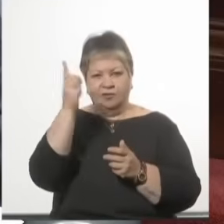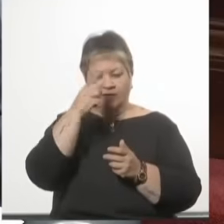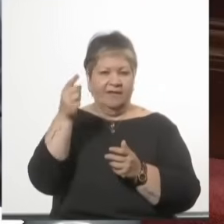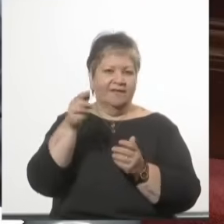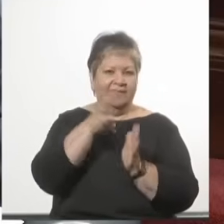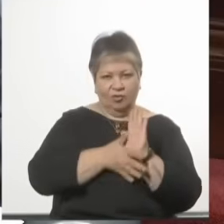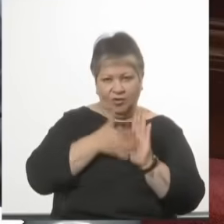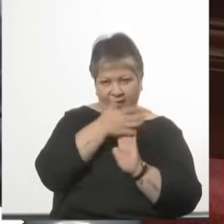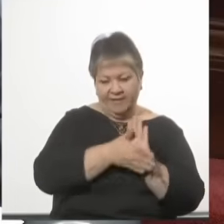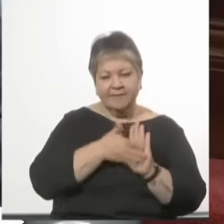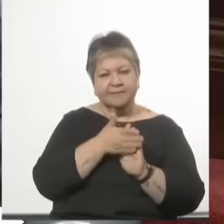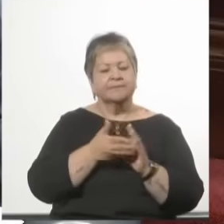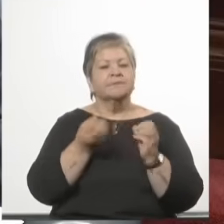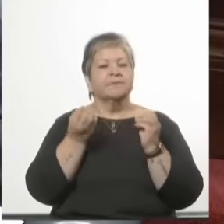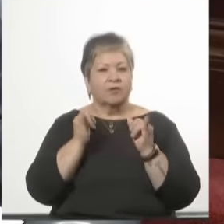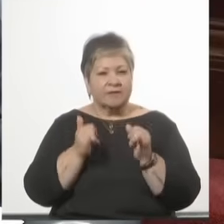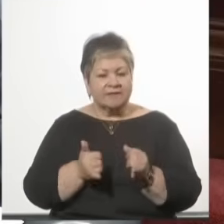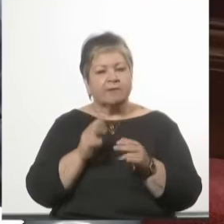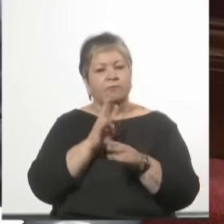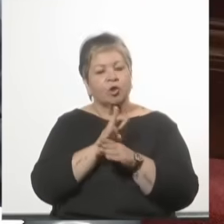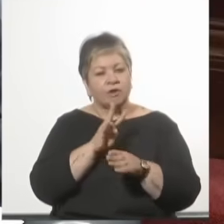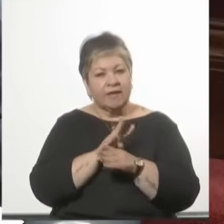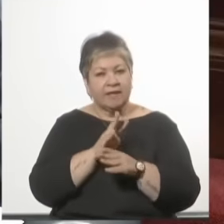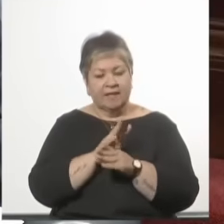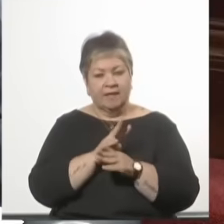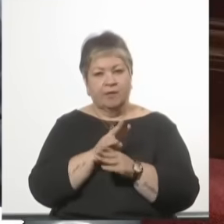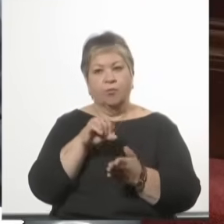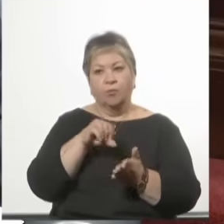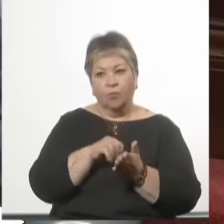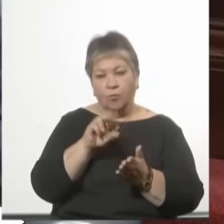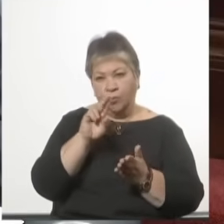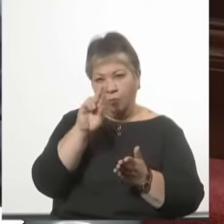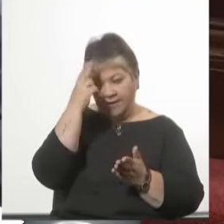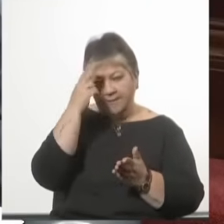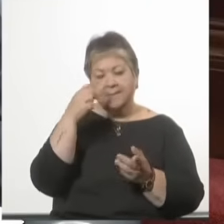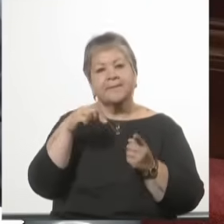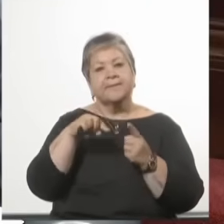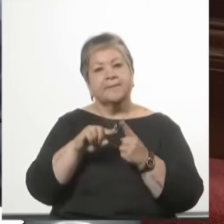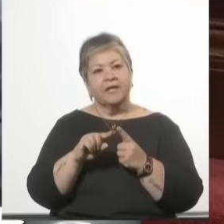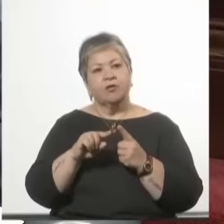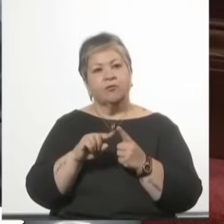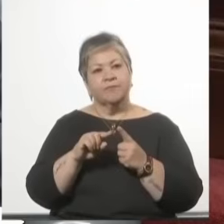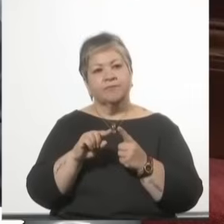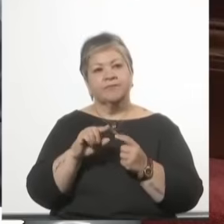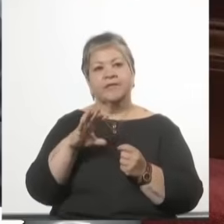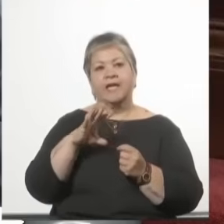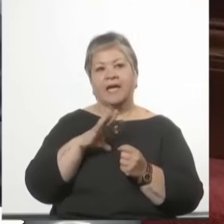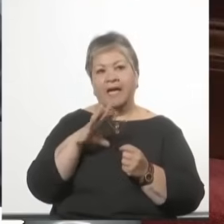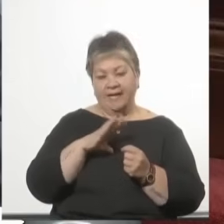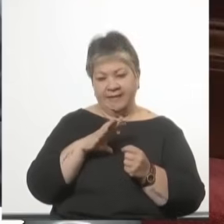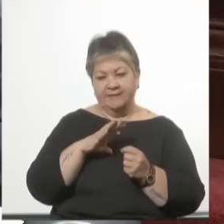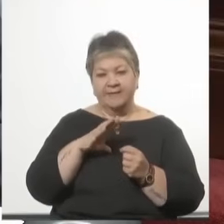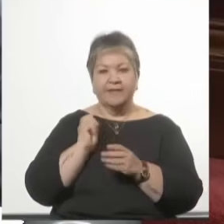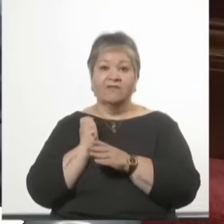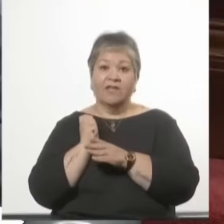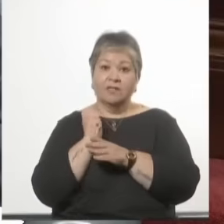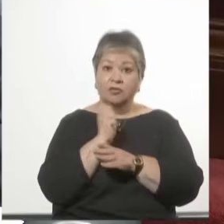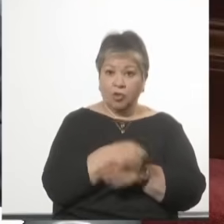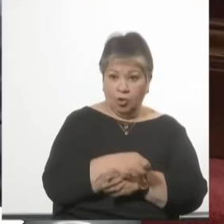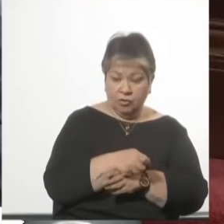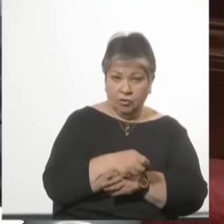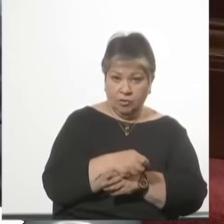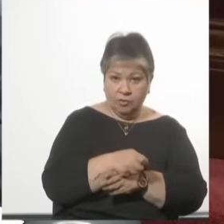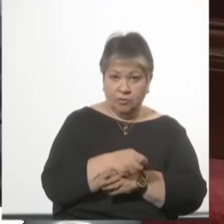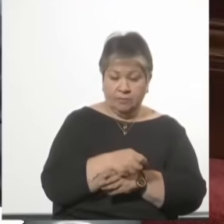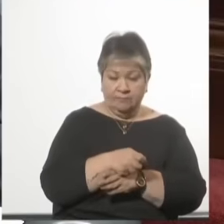nuestro país frente a un hipotético intento de demanda arbitral, en tanto es evidente que el caso no encuadra dentro de la definición de inversión en los términos